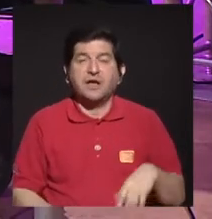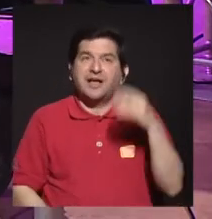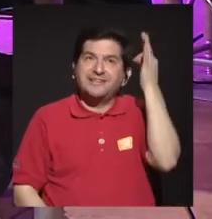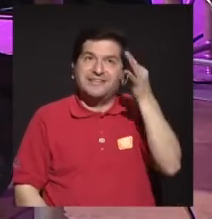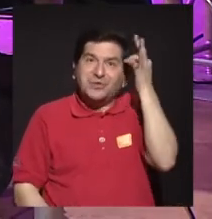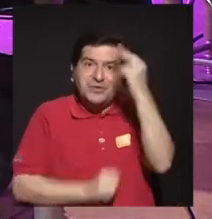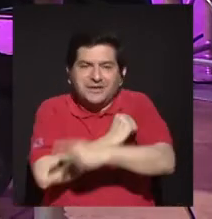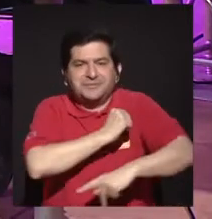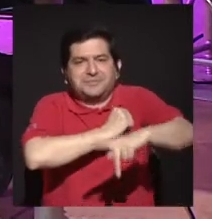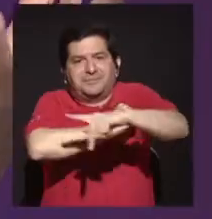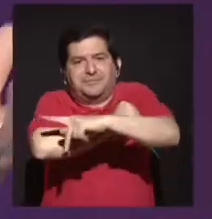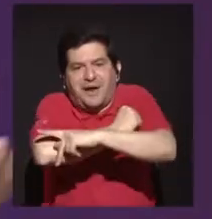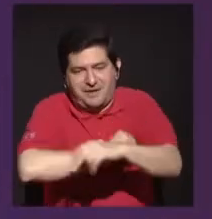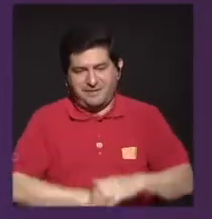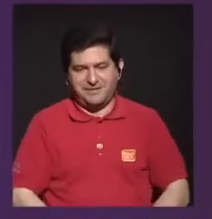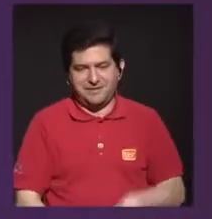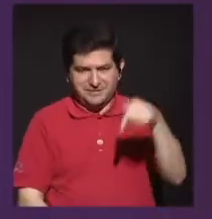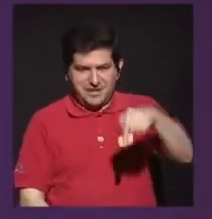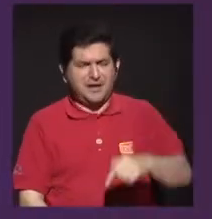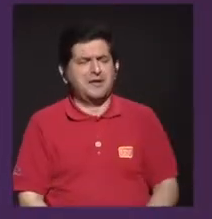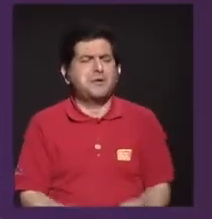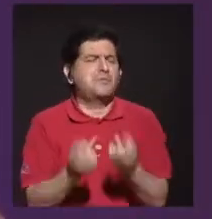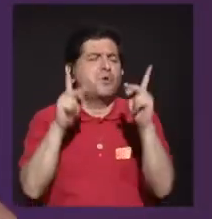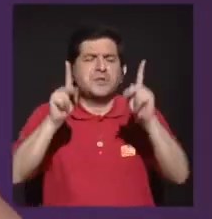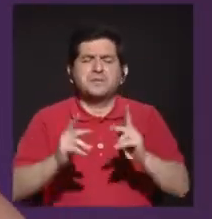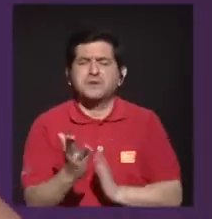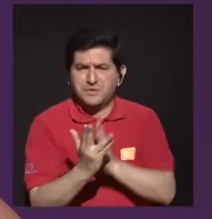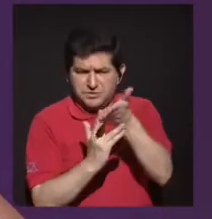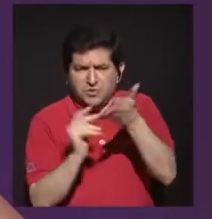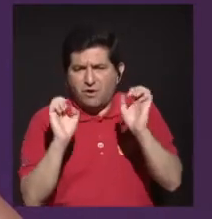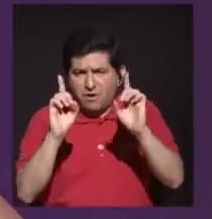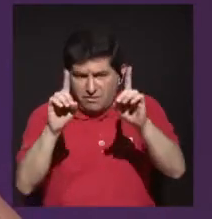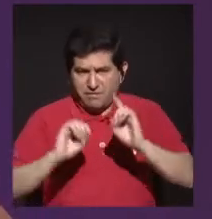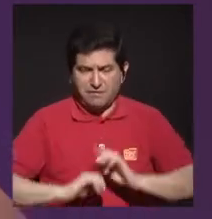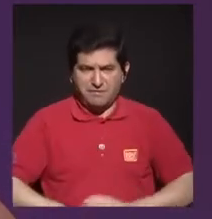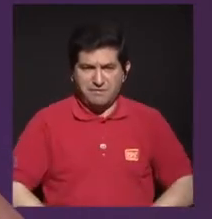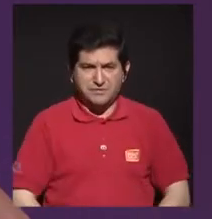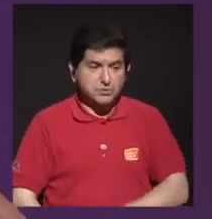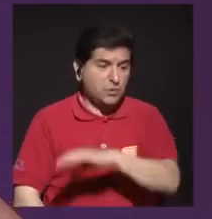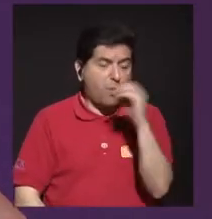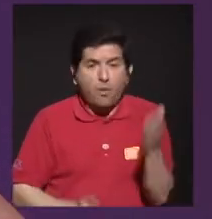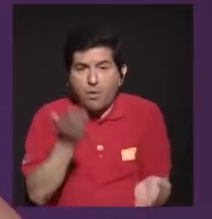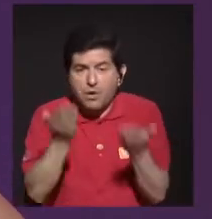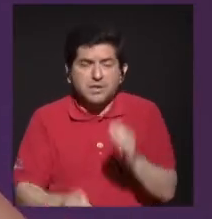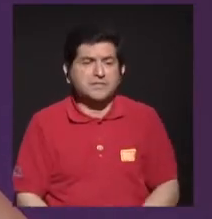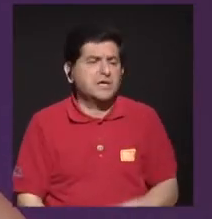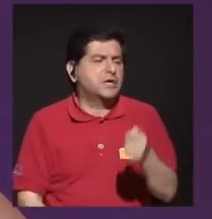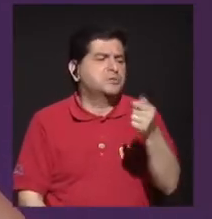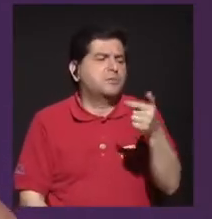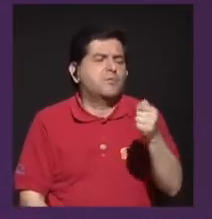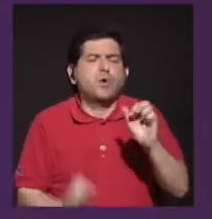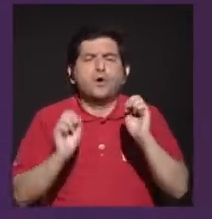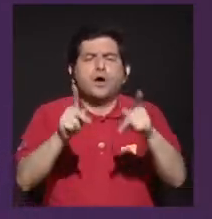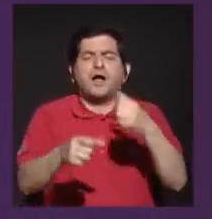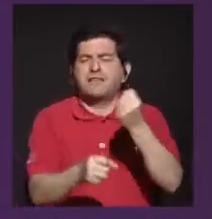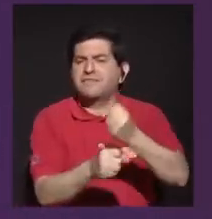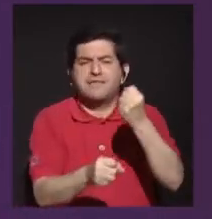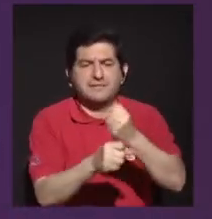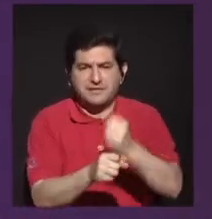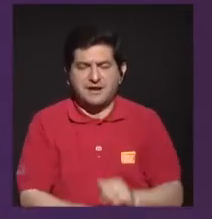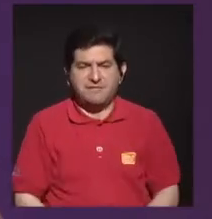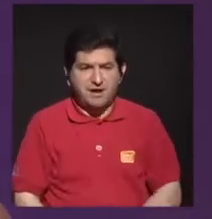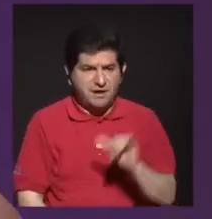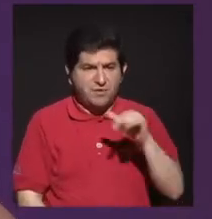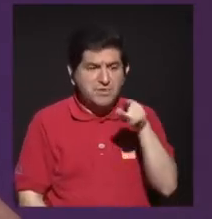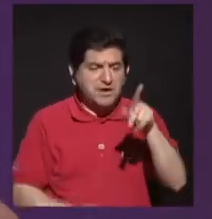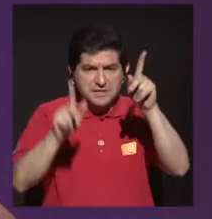donde llega, uh-huh, a mucha gente, uh-huh, o que han tenido muy pocas oportunidades de trabajo, porque a su vez han